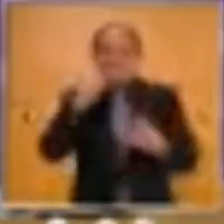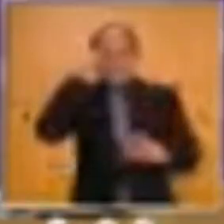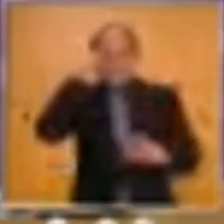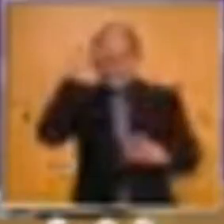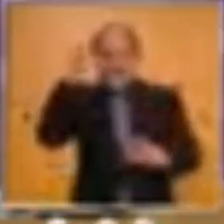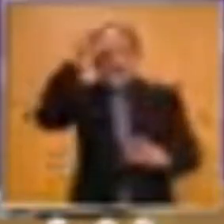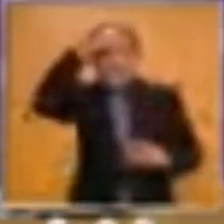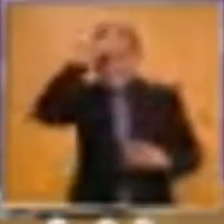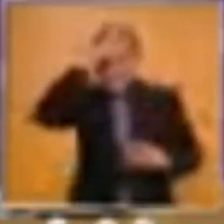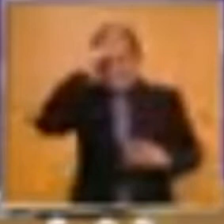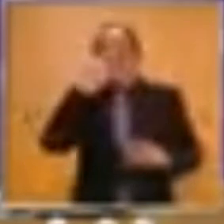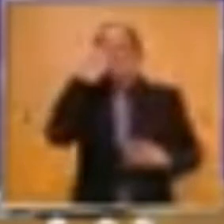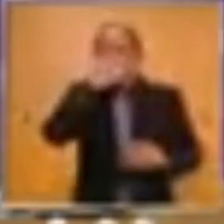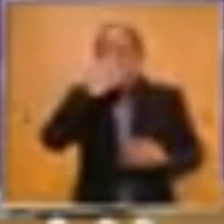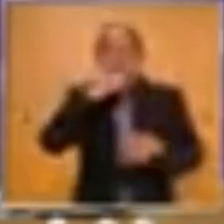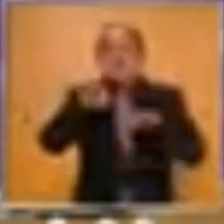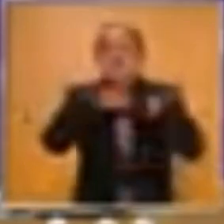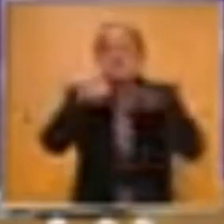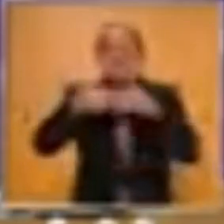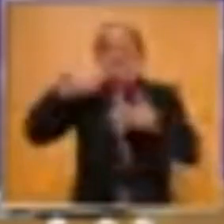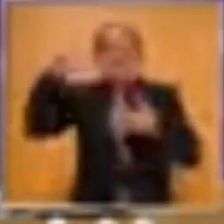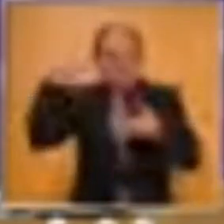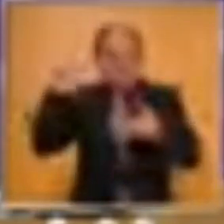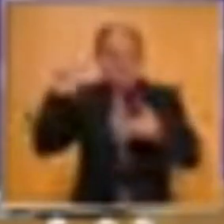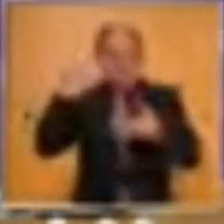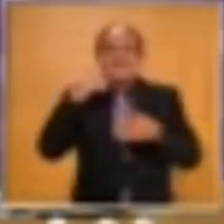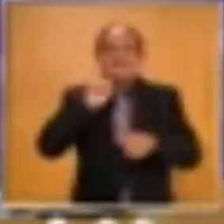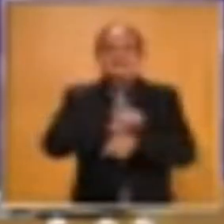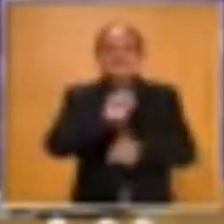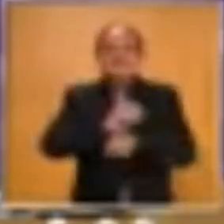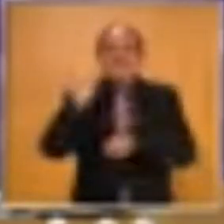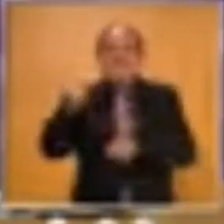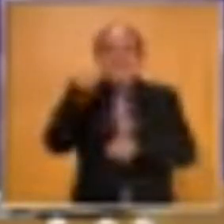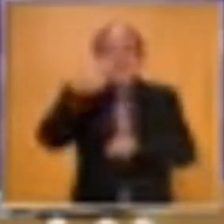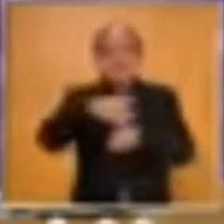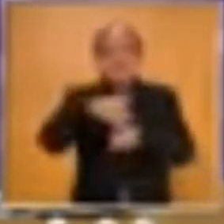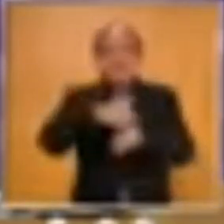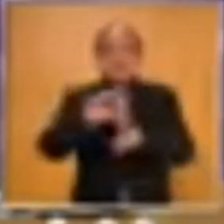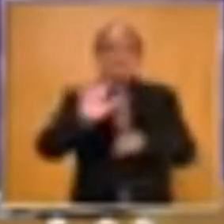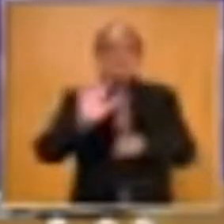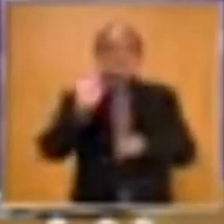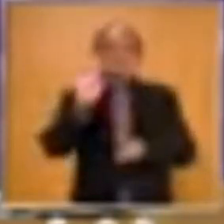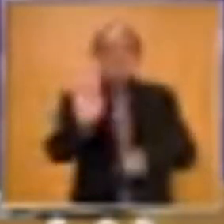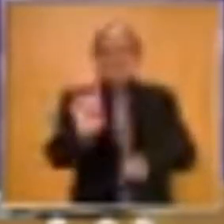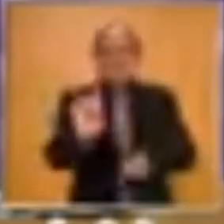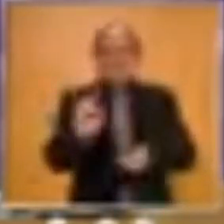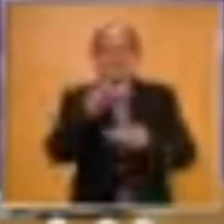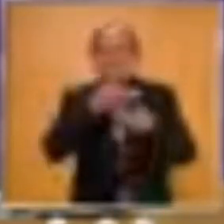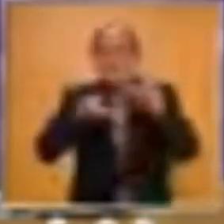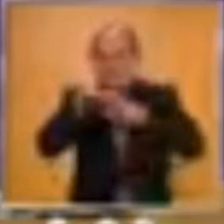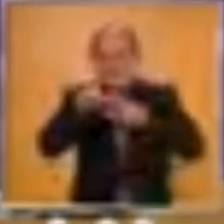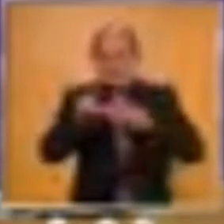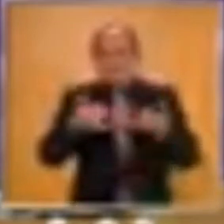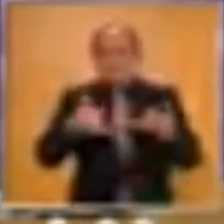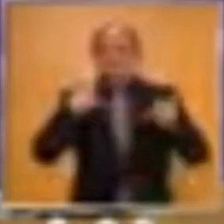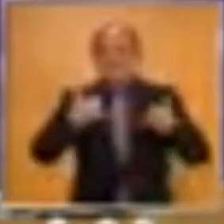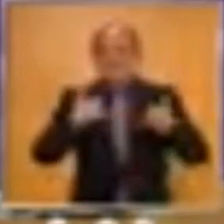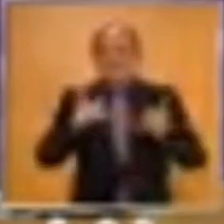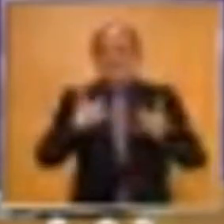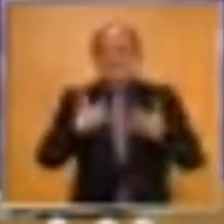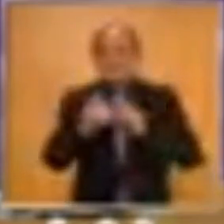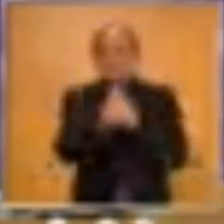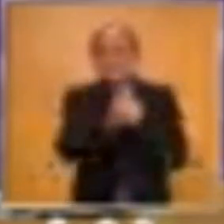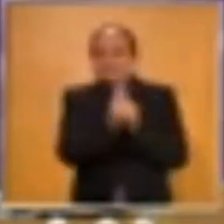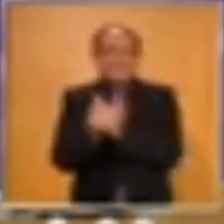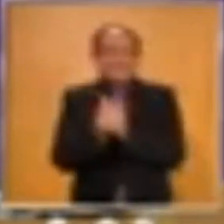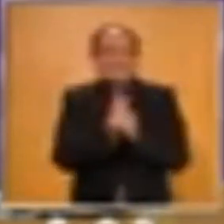en la escuela que trabajé antes, en la Secundaria Técnica número 51, y a todos los muchachos que tuve el gusto y el placer